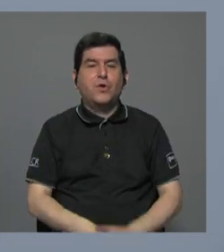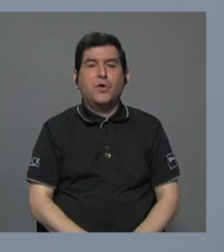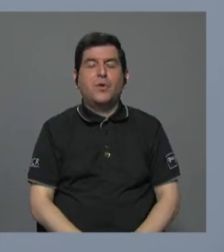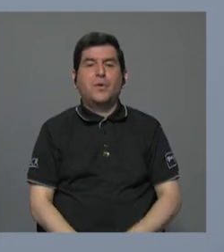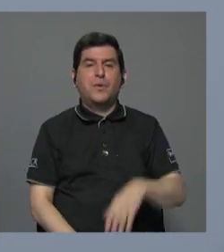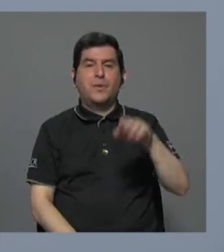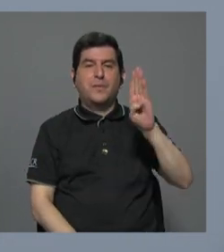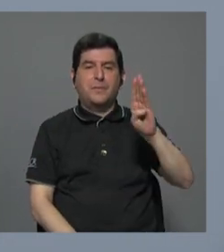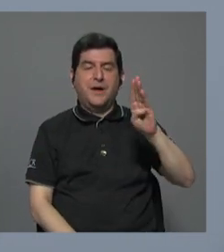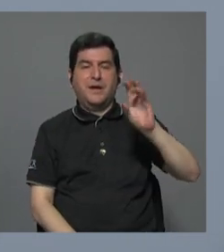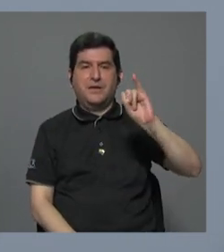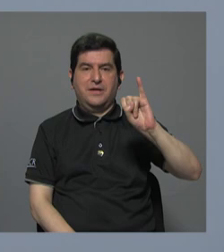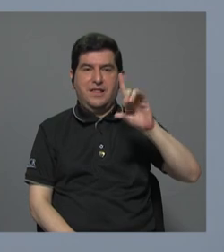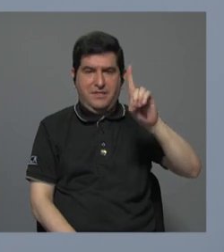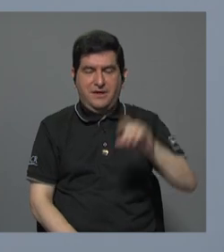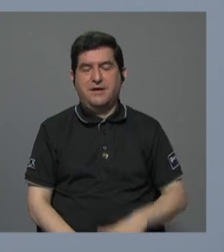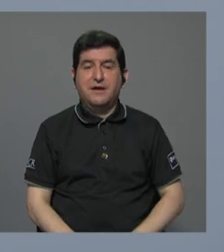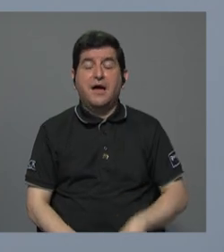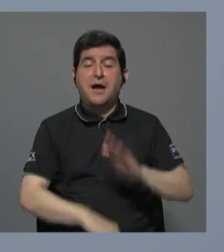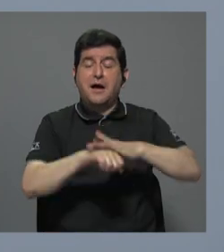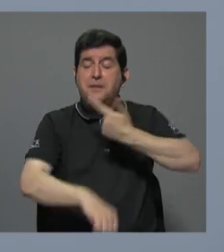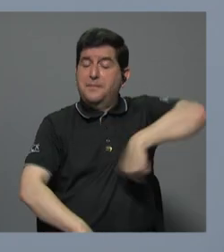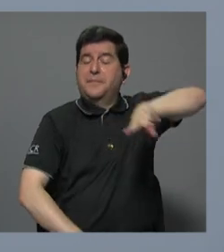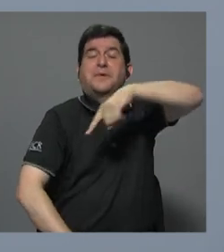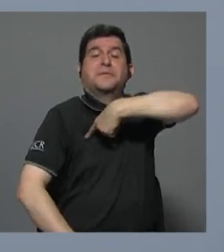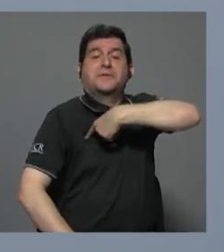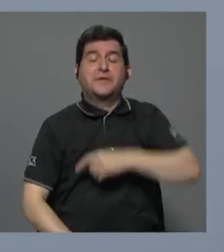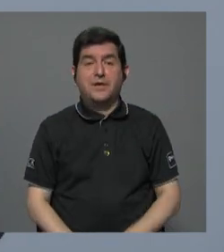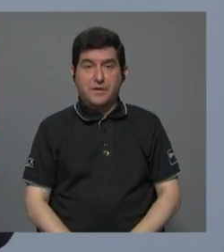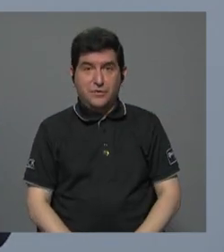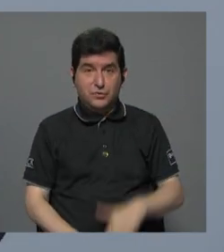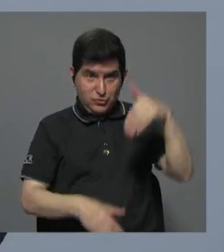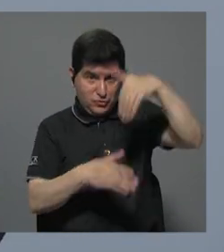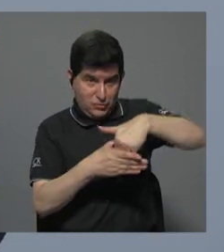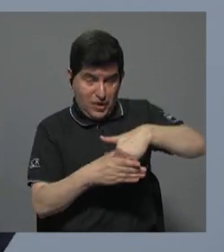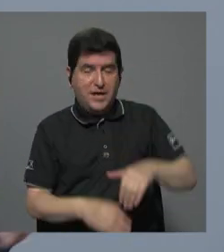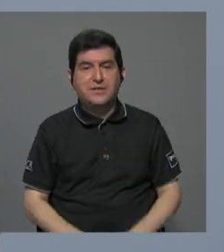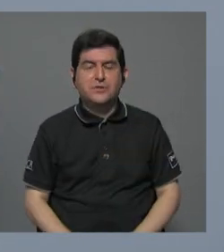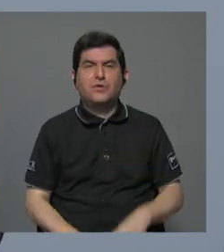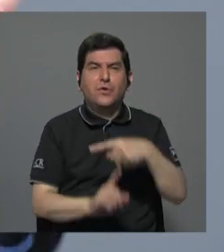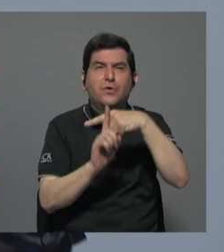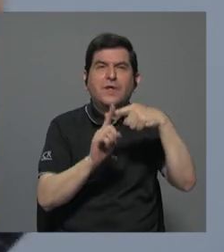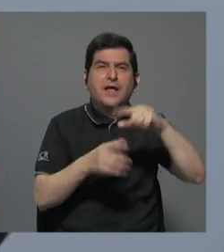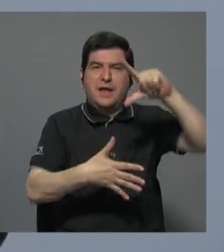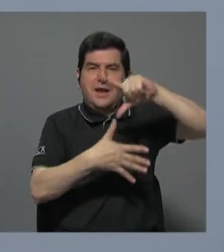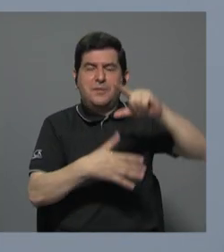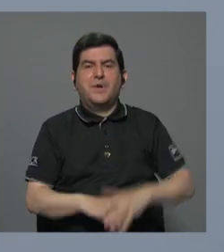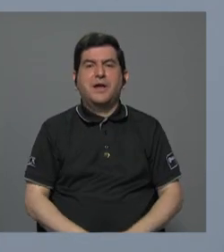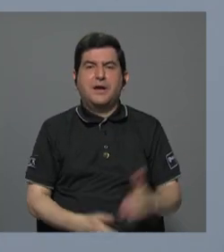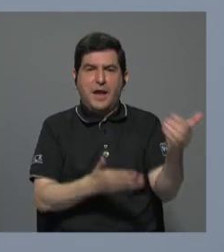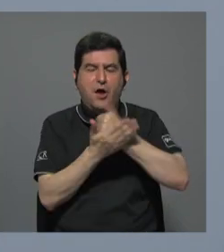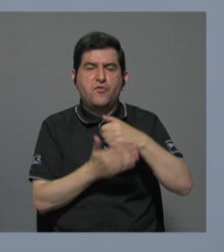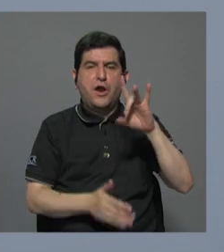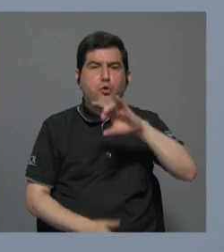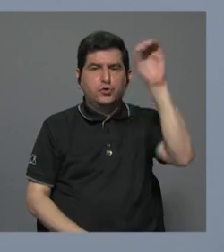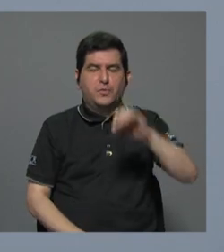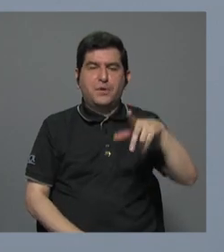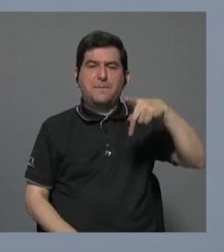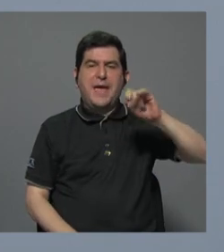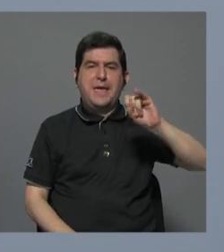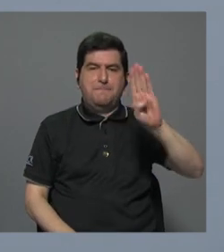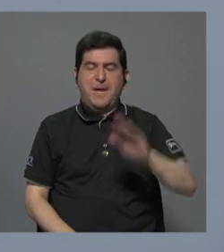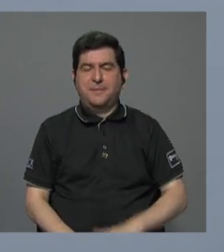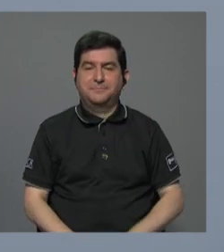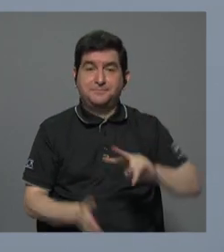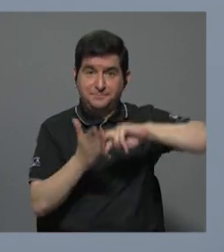interamericano de desarrollo nos permitirían a nosotros si estuviéramos dentro de la media latinoamericana ahorrar cerca de un 8% del pib eso